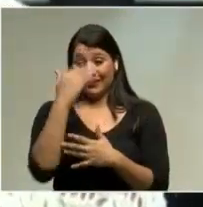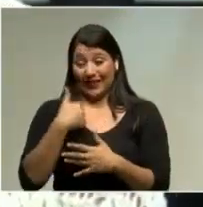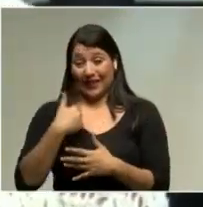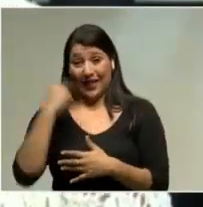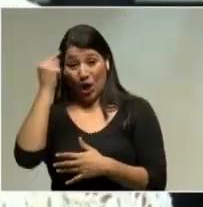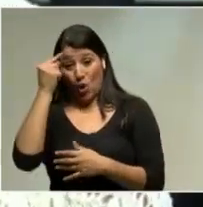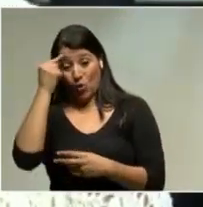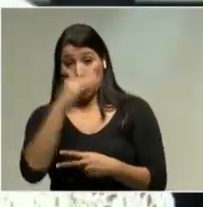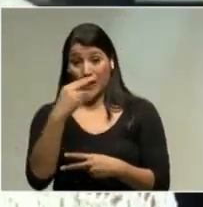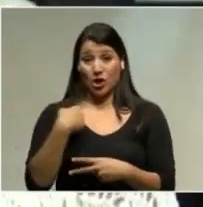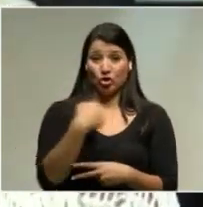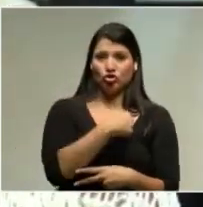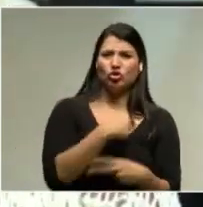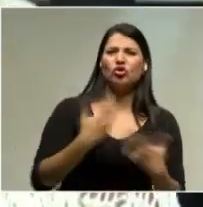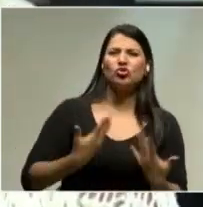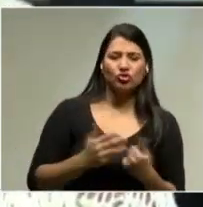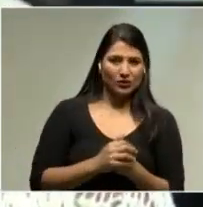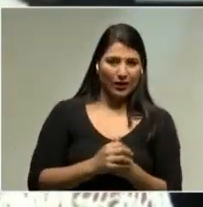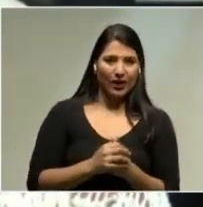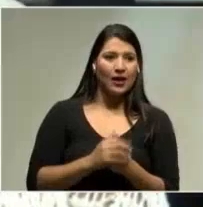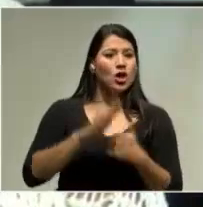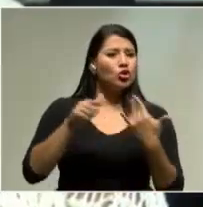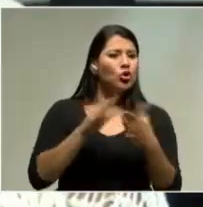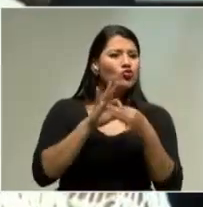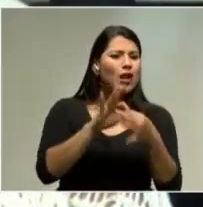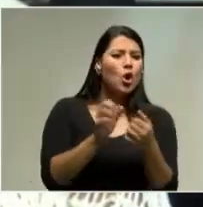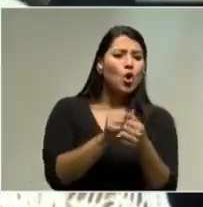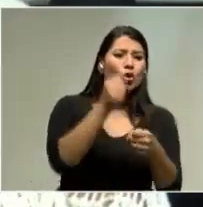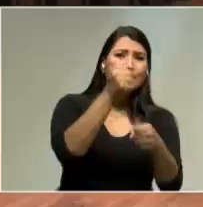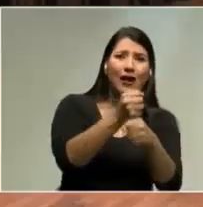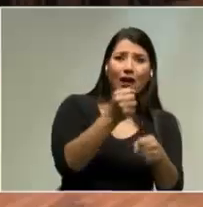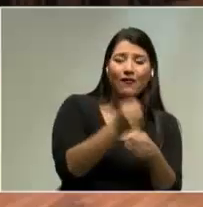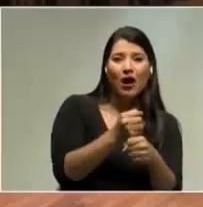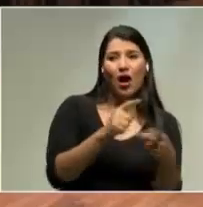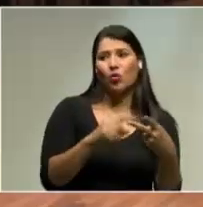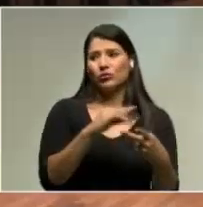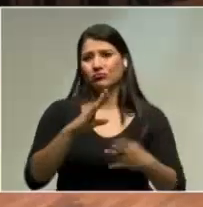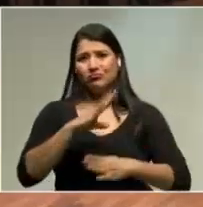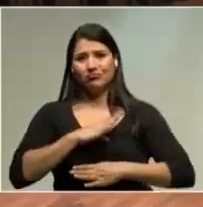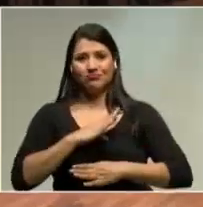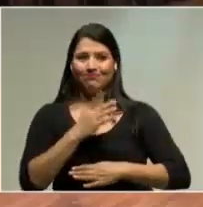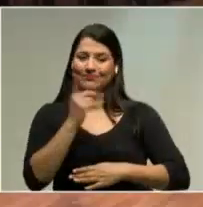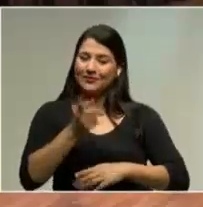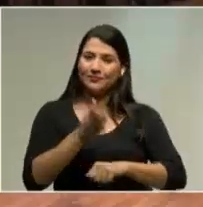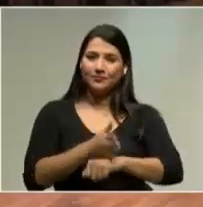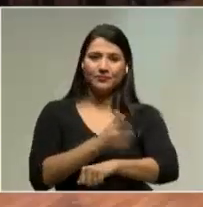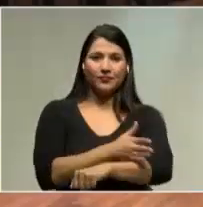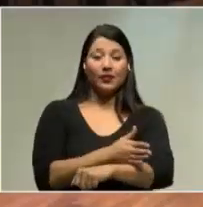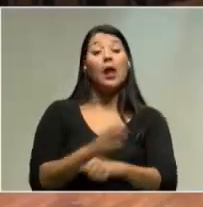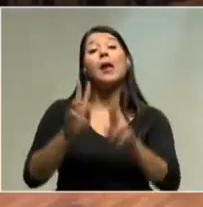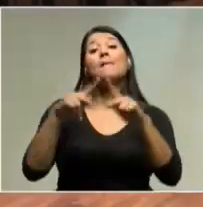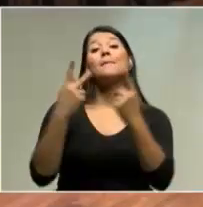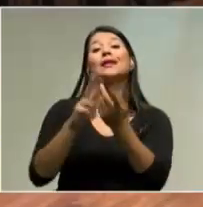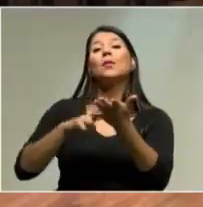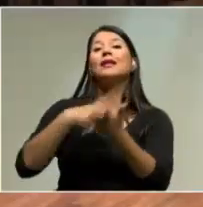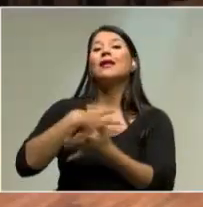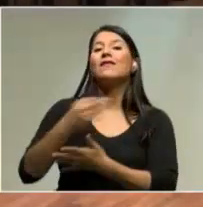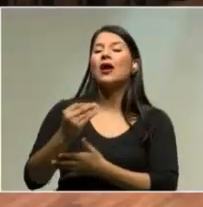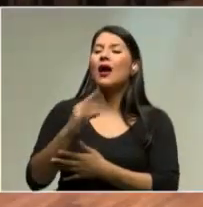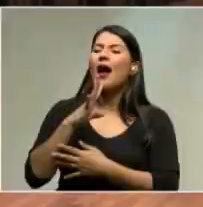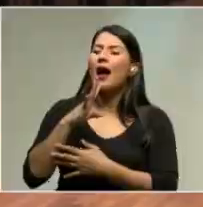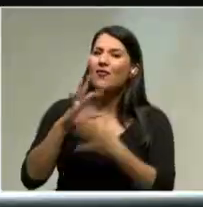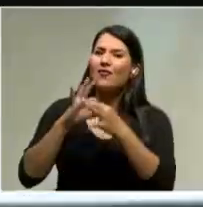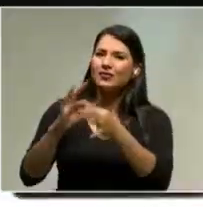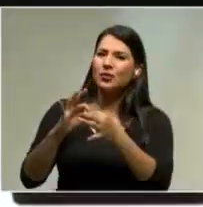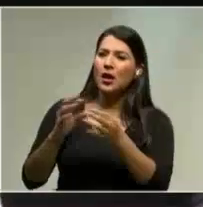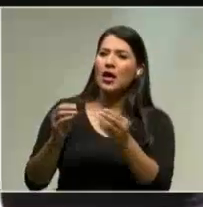la Asamblea, es todo lo que tiene que ver con empleo y bienestar. Liberación Nacional destaca temas como la flexibilización de la